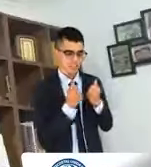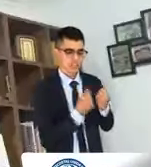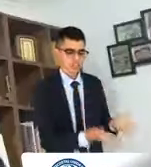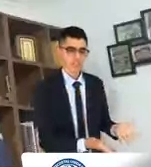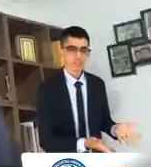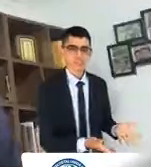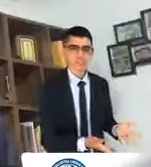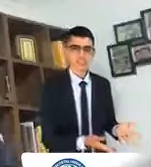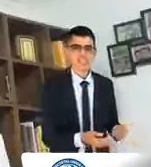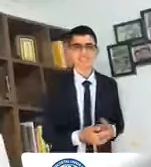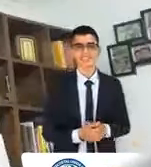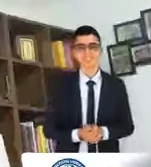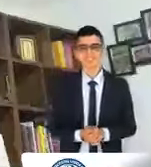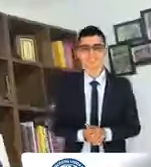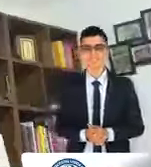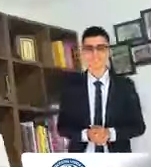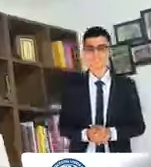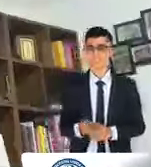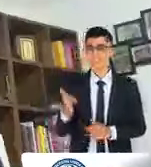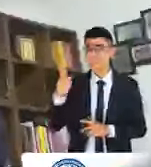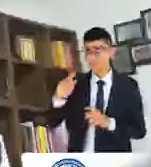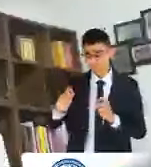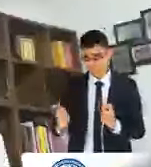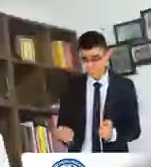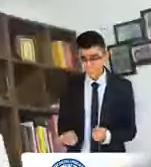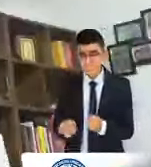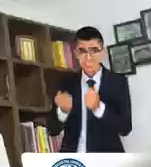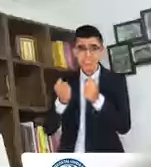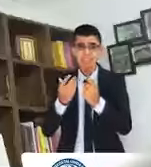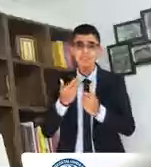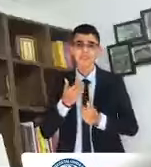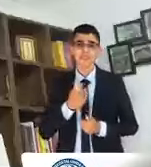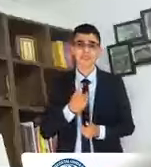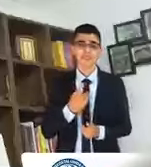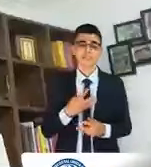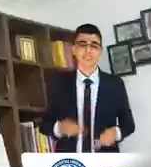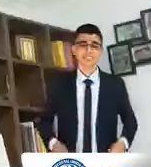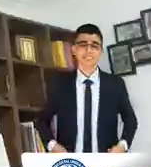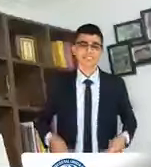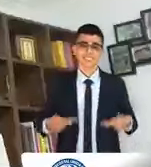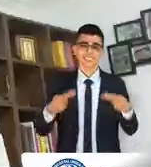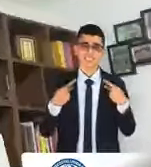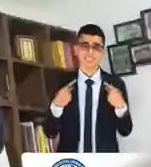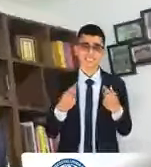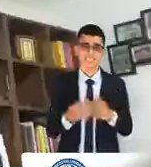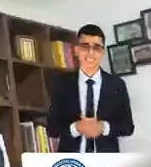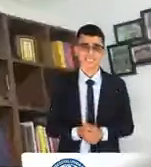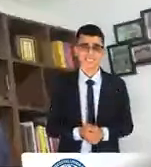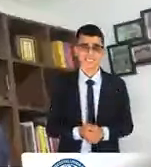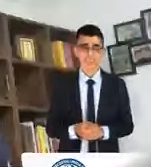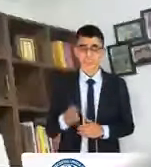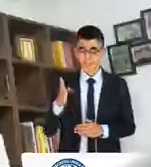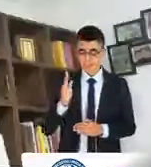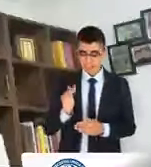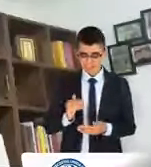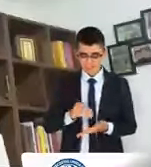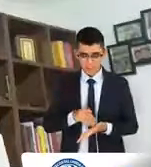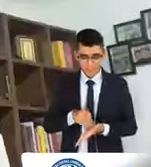Él me sacó del abismo del lodo cenagoso. Puso mis pies sobre